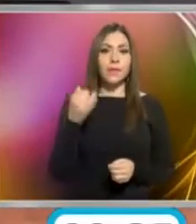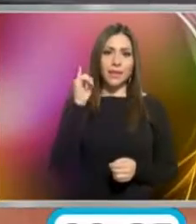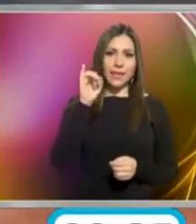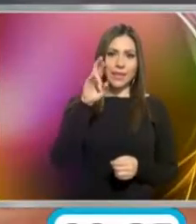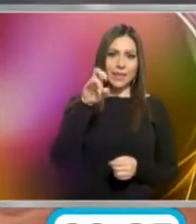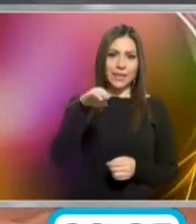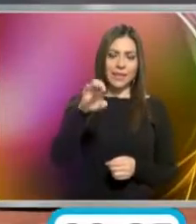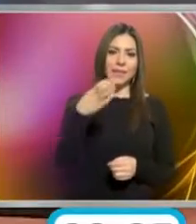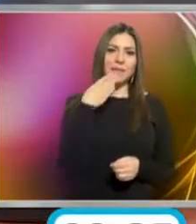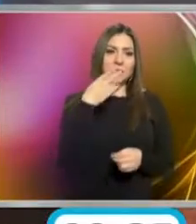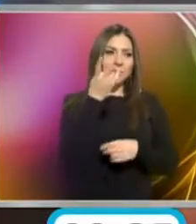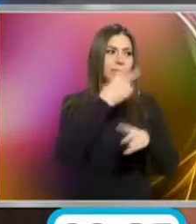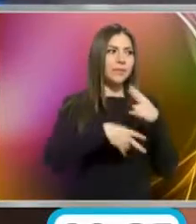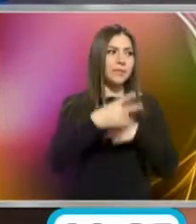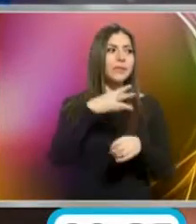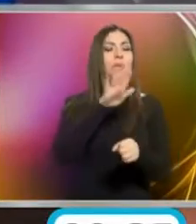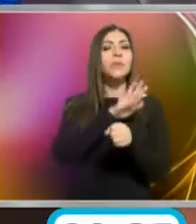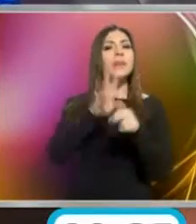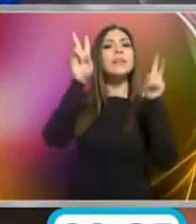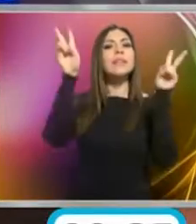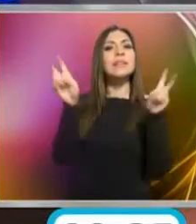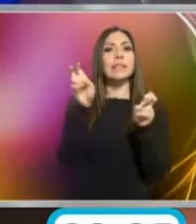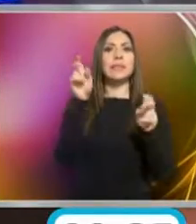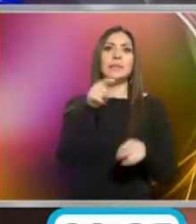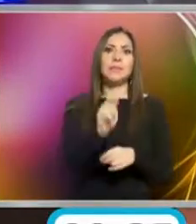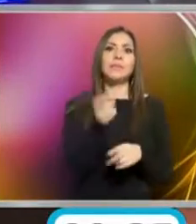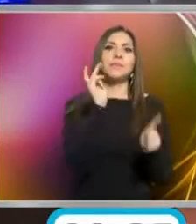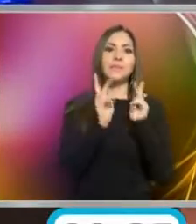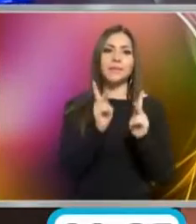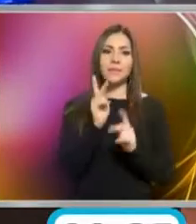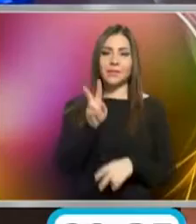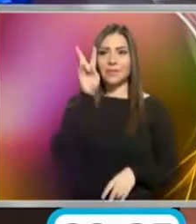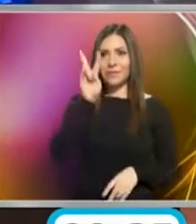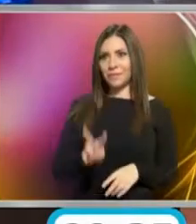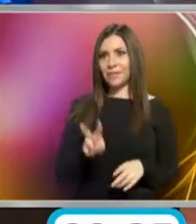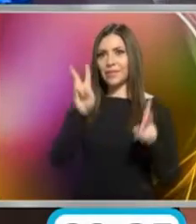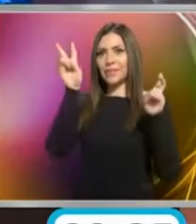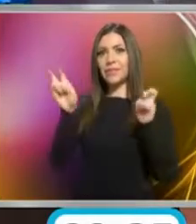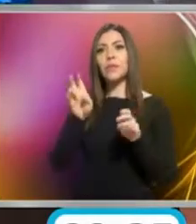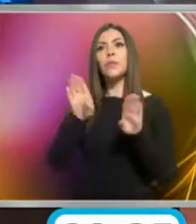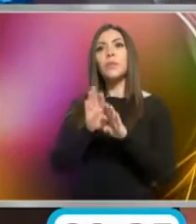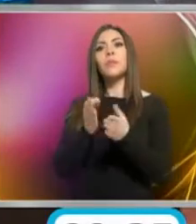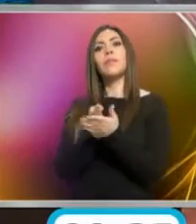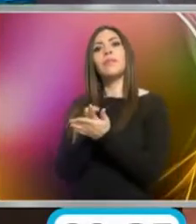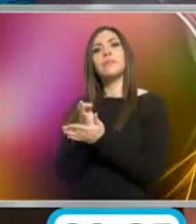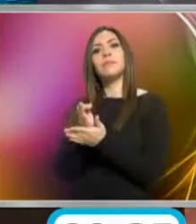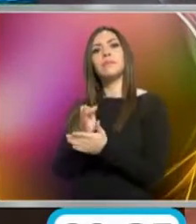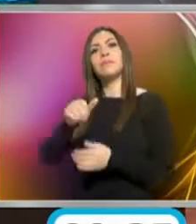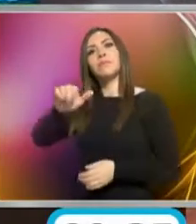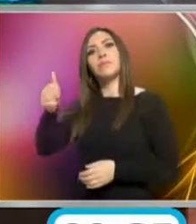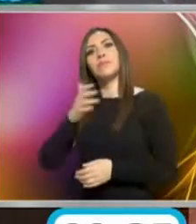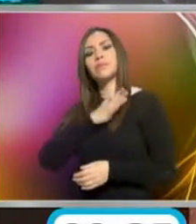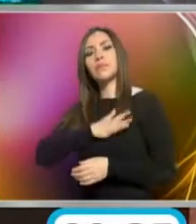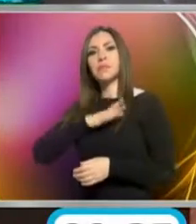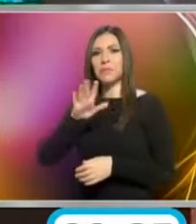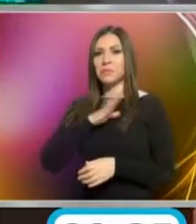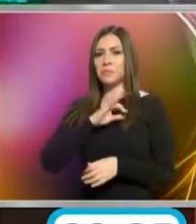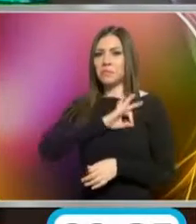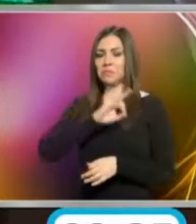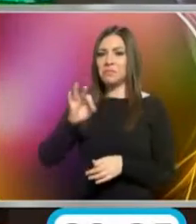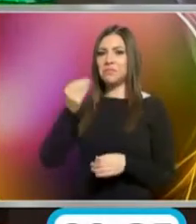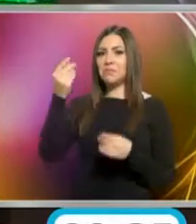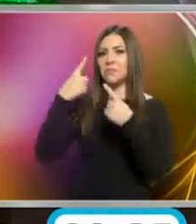Irene, bienvenida. ¿Qué tema, ¿Qué tema, Juan? Vaya tema. El tema tema? de la fidelidad, que lo podemos encontrar a la vuelta de la esquina en todas